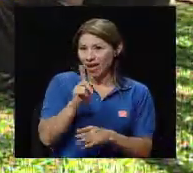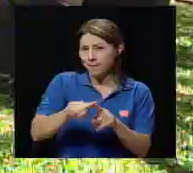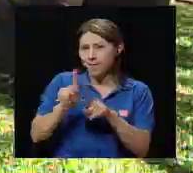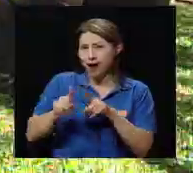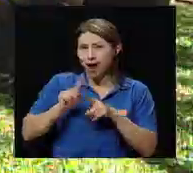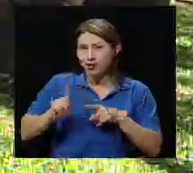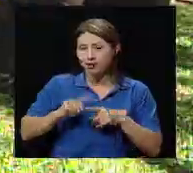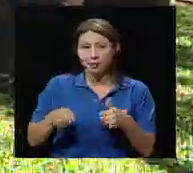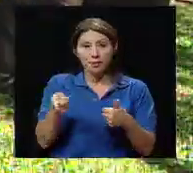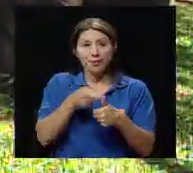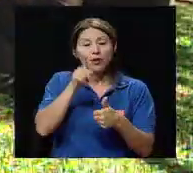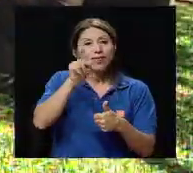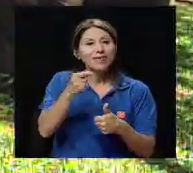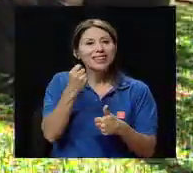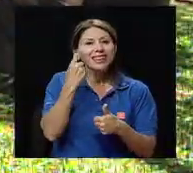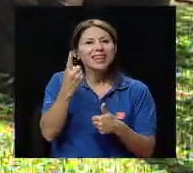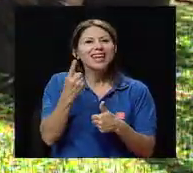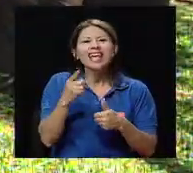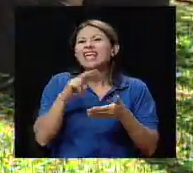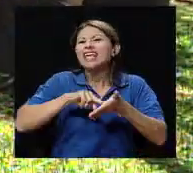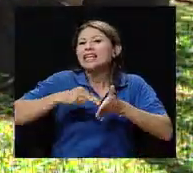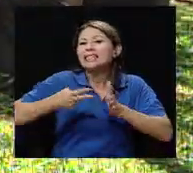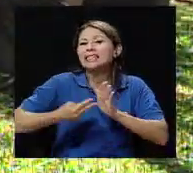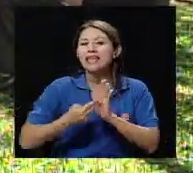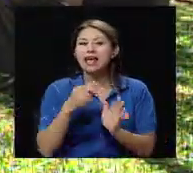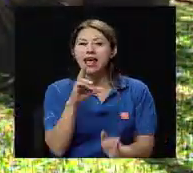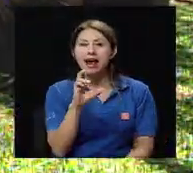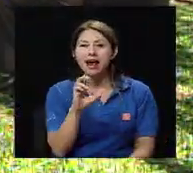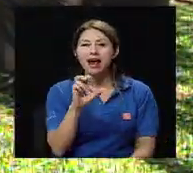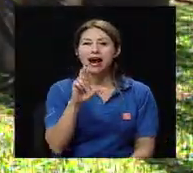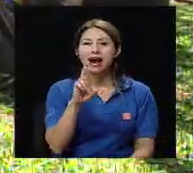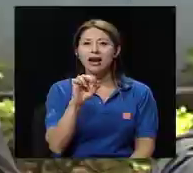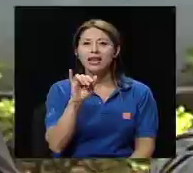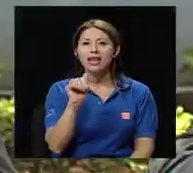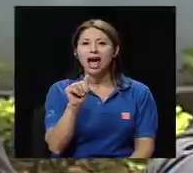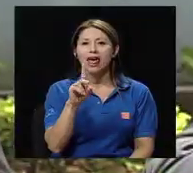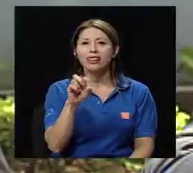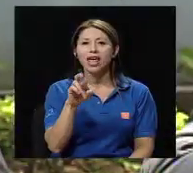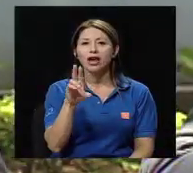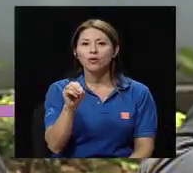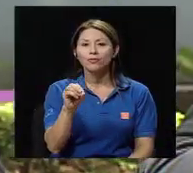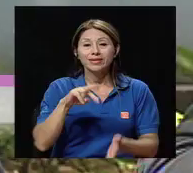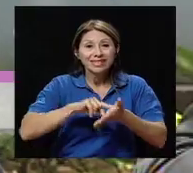elemento que es entender qué es un criadero. Creo que eso es un concepto clave.